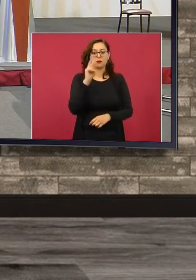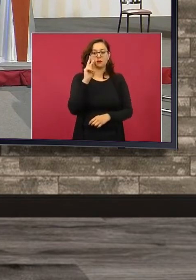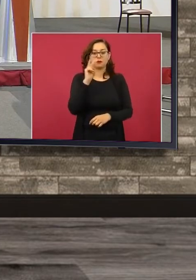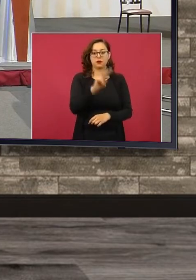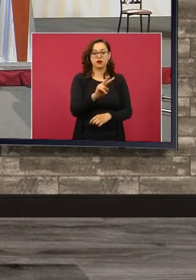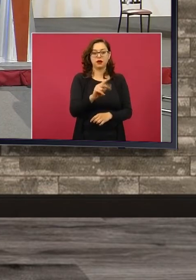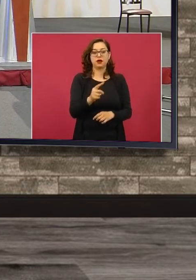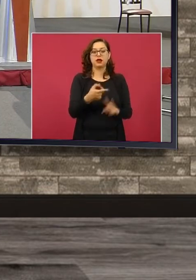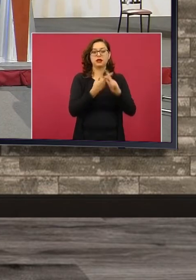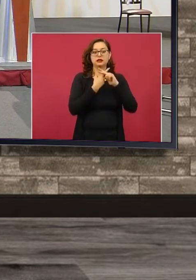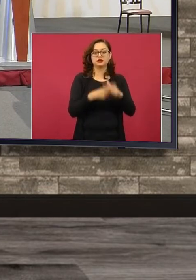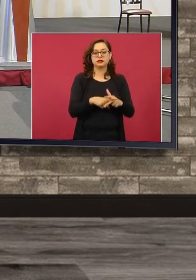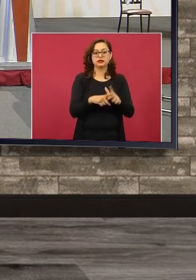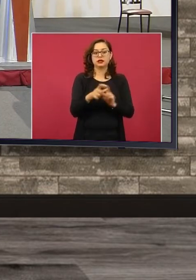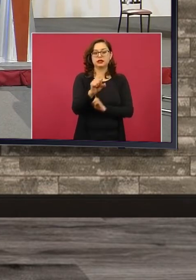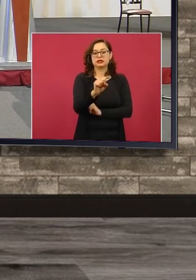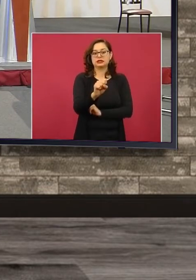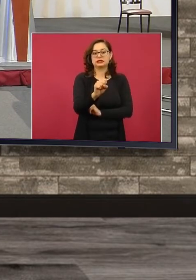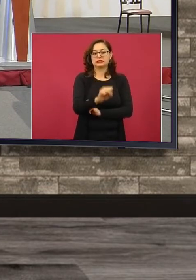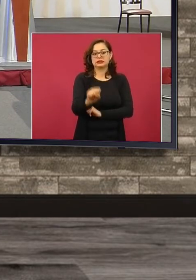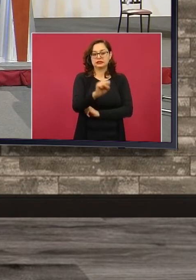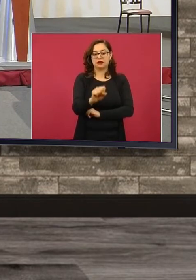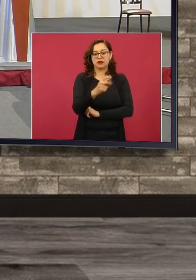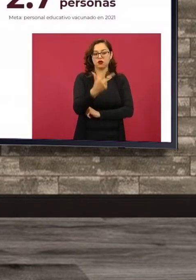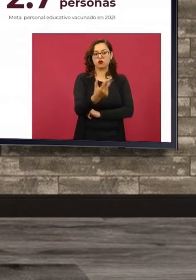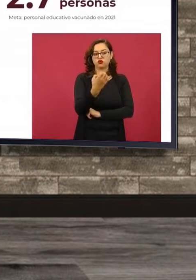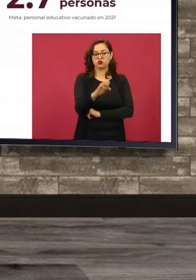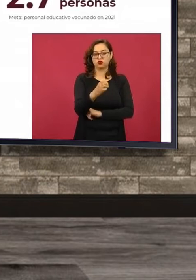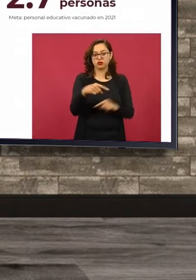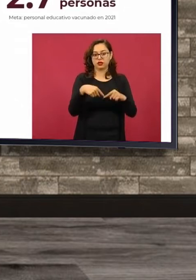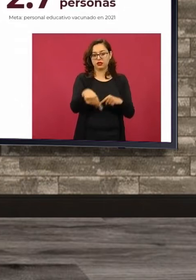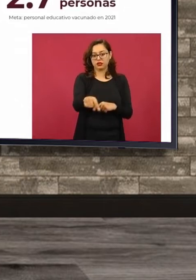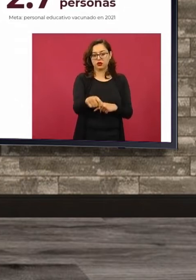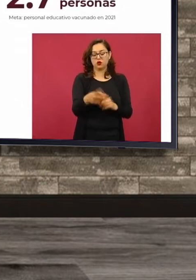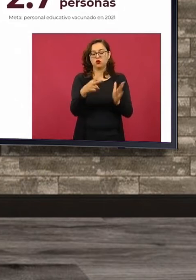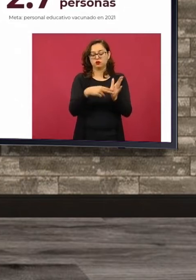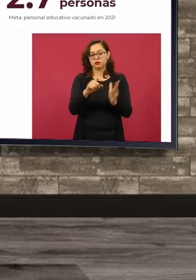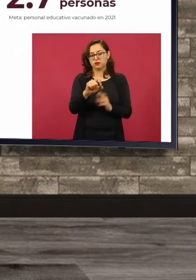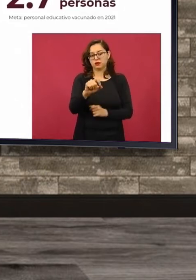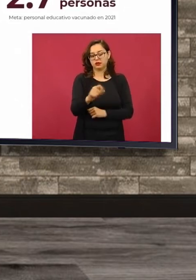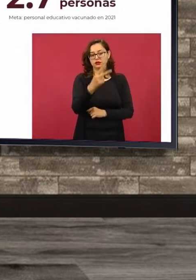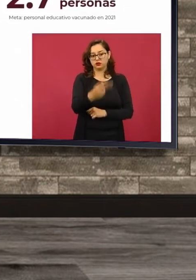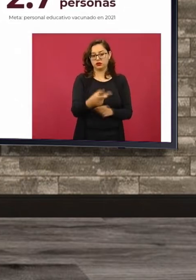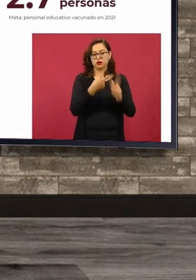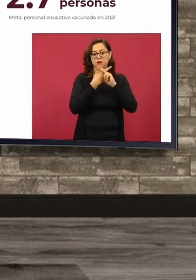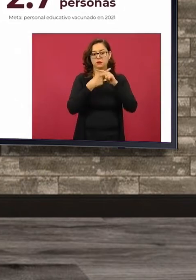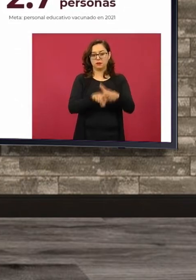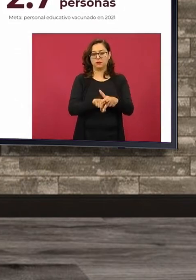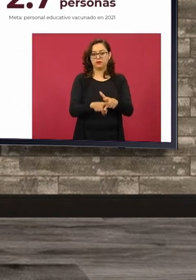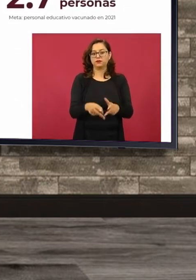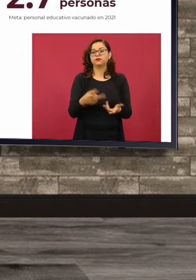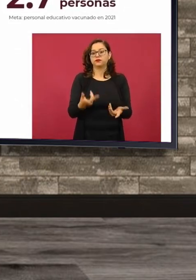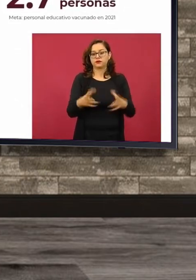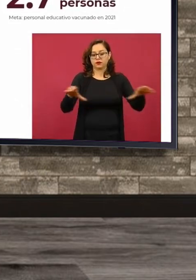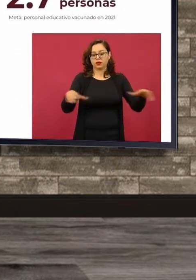dosis de refuerzo contra el COVID-19 para el personal educativo iniciará este sábado 8 de enero y que la vacuna que se estará aplicando es de